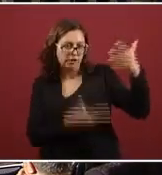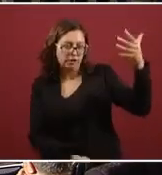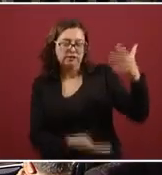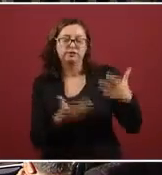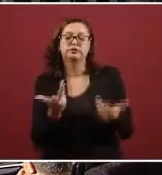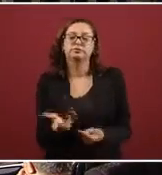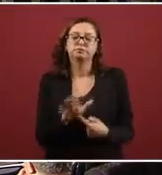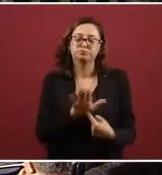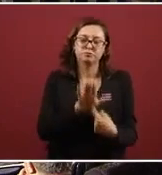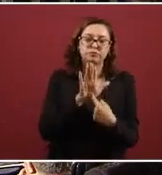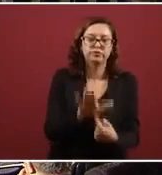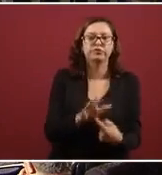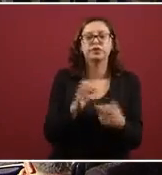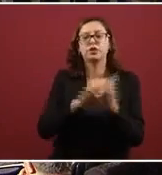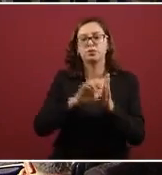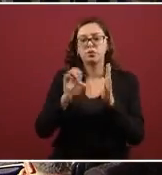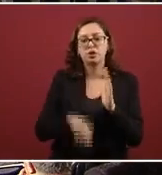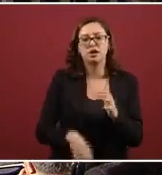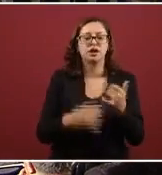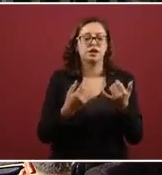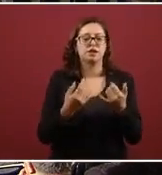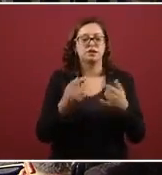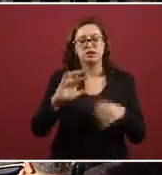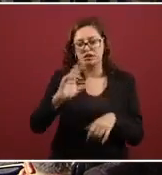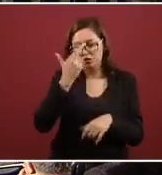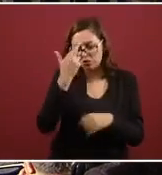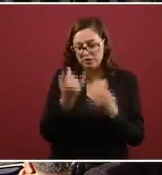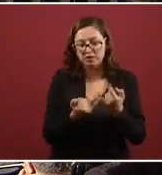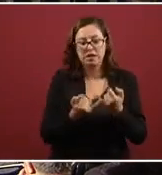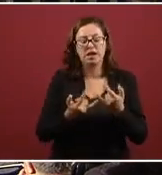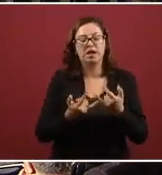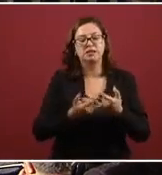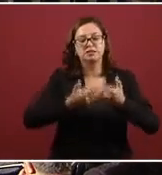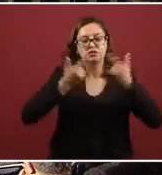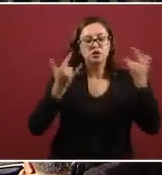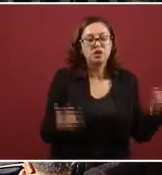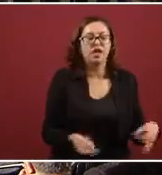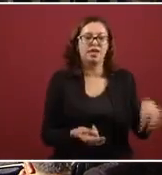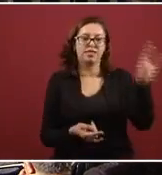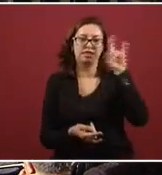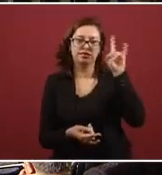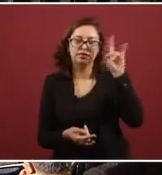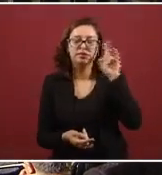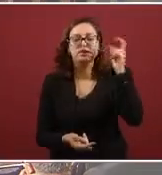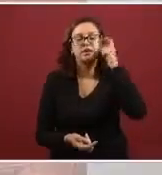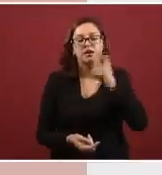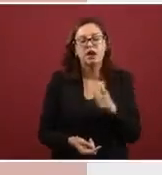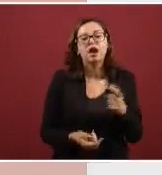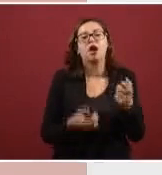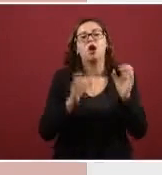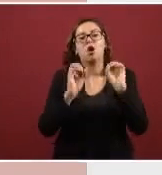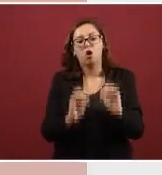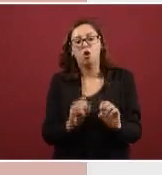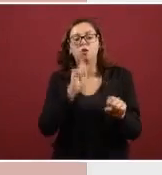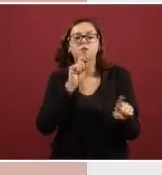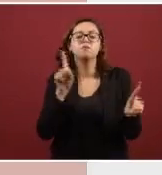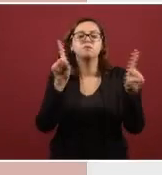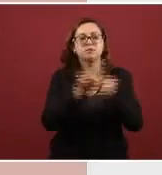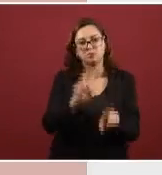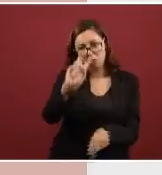por ejemplo, con el momento de la independencia, como los Diablos de Tlalnepantla, de Guerrero, o distintas danzas como la del